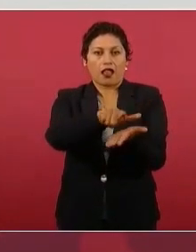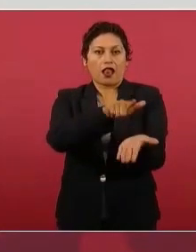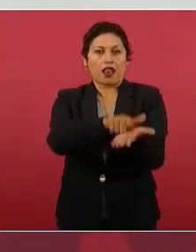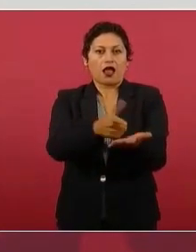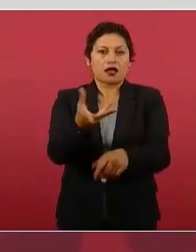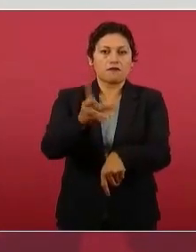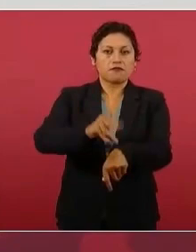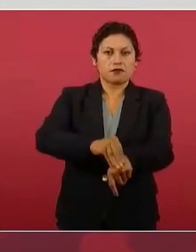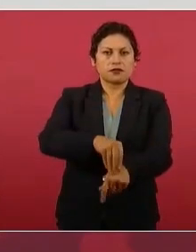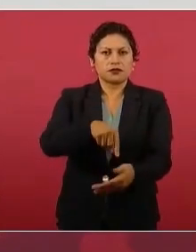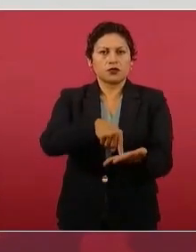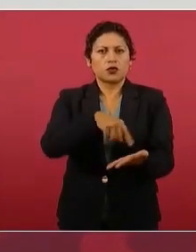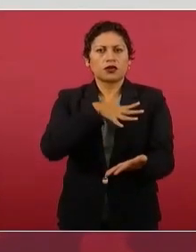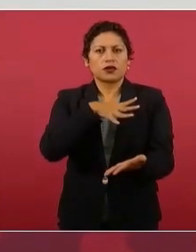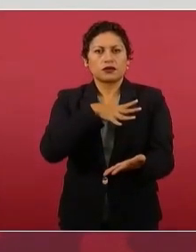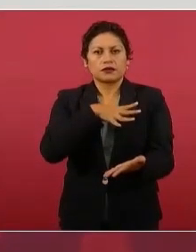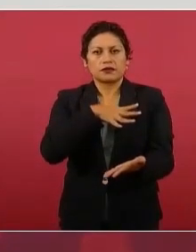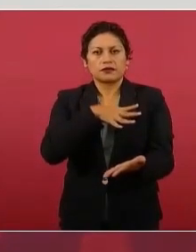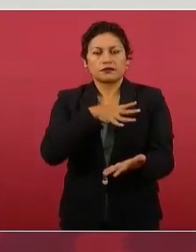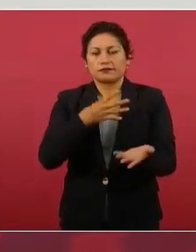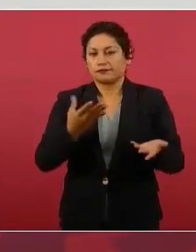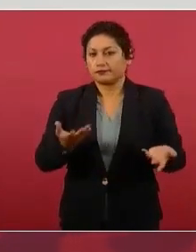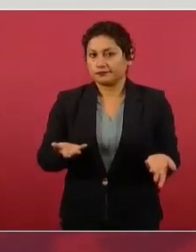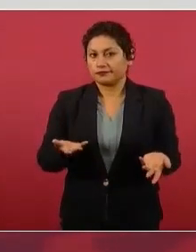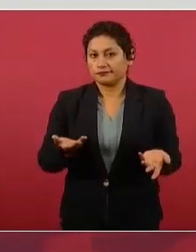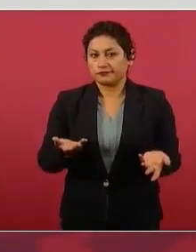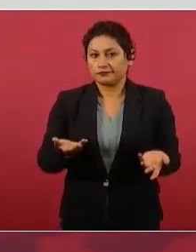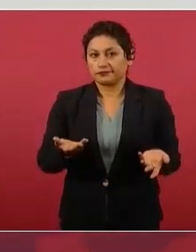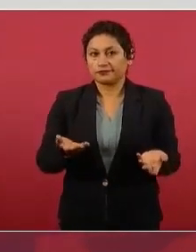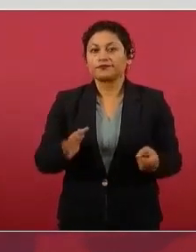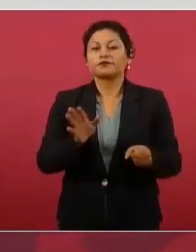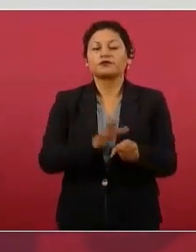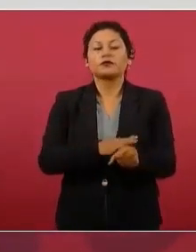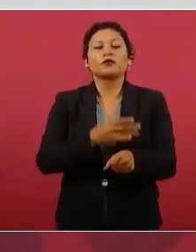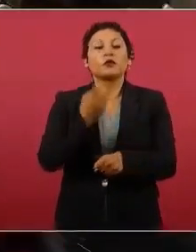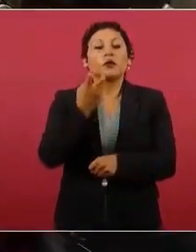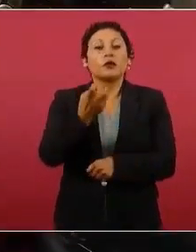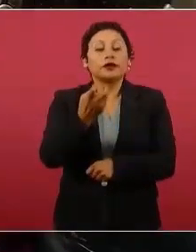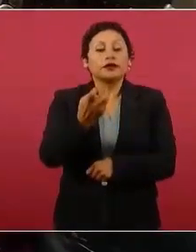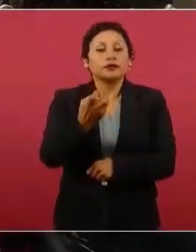Por eso, cuando